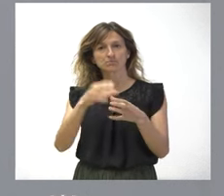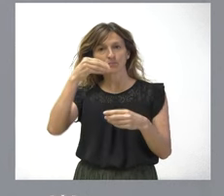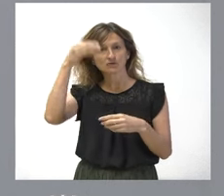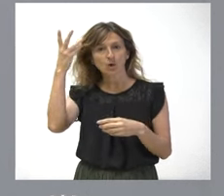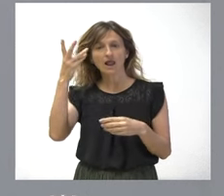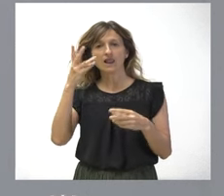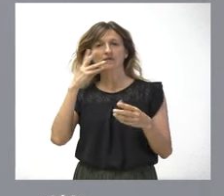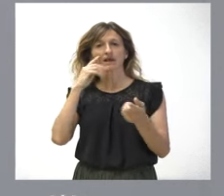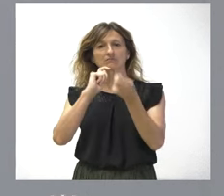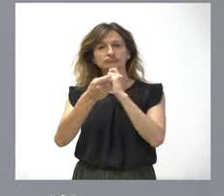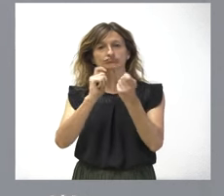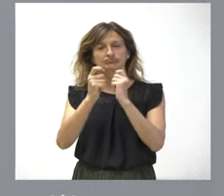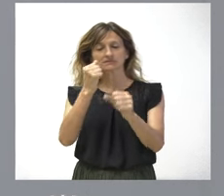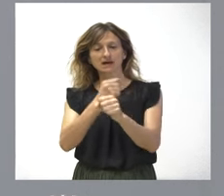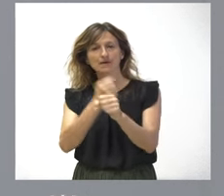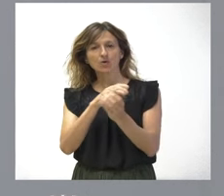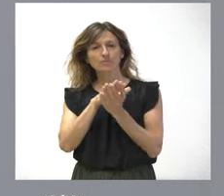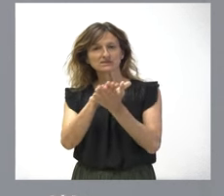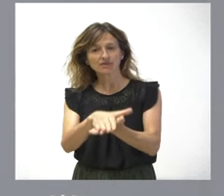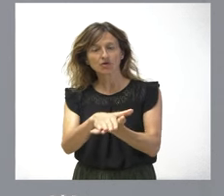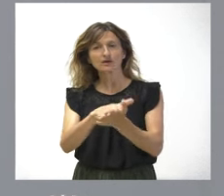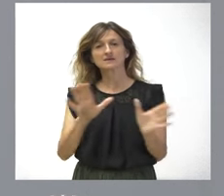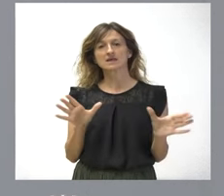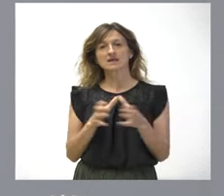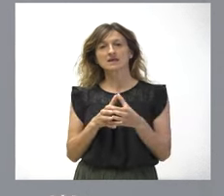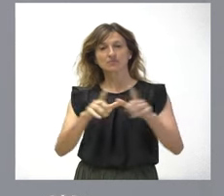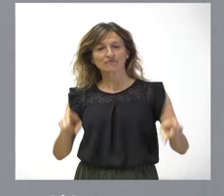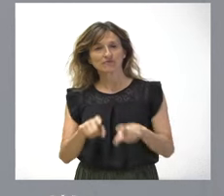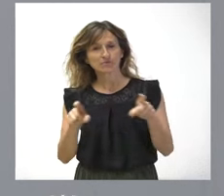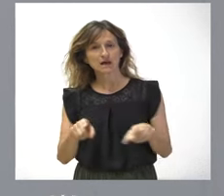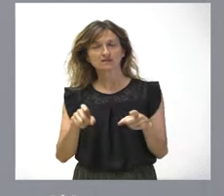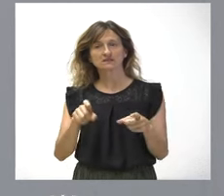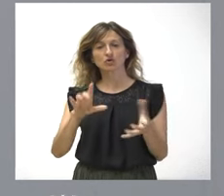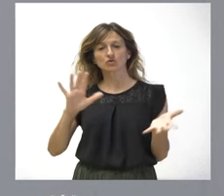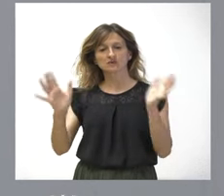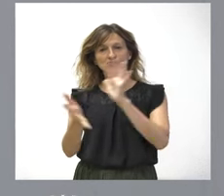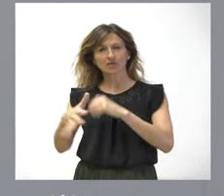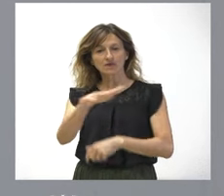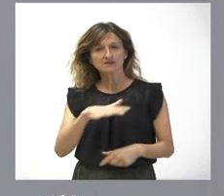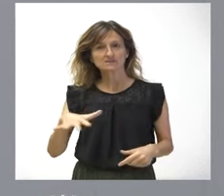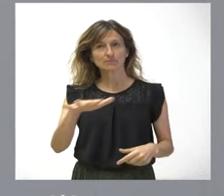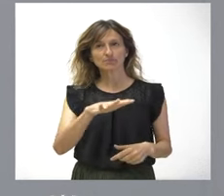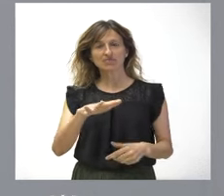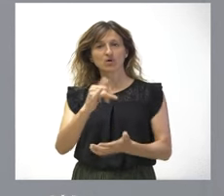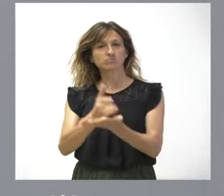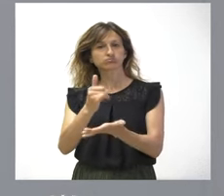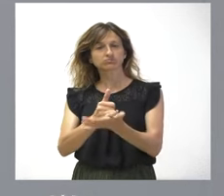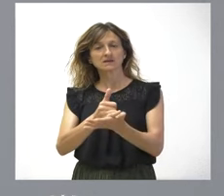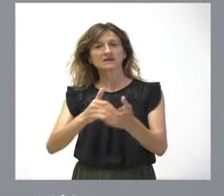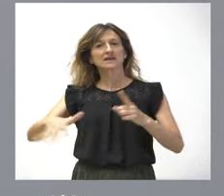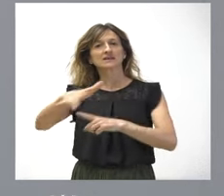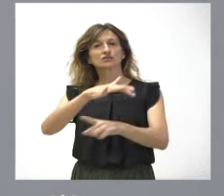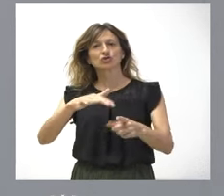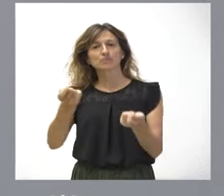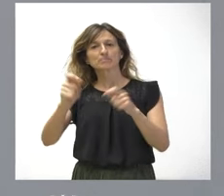realizar entrevistas de trabajo o presentaciones equipos informáticos y materiales específicos transformación en espacios que simulan un entorno laboral se